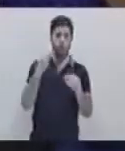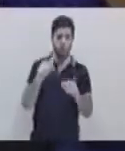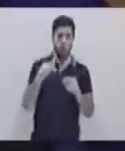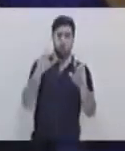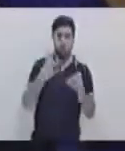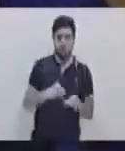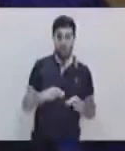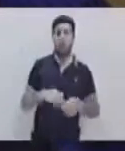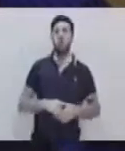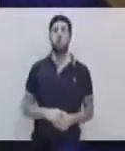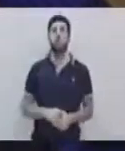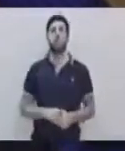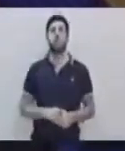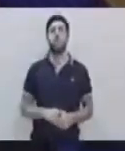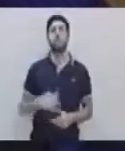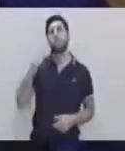sociedad.